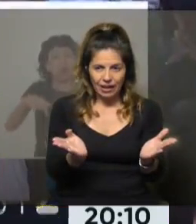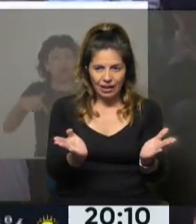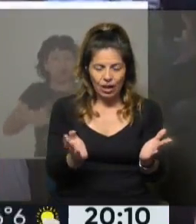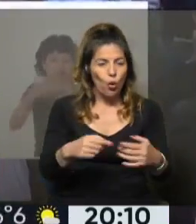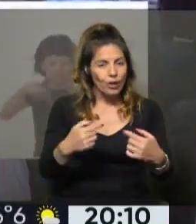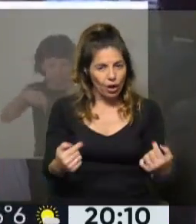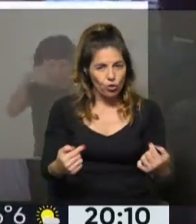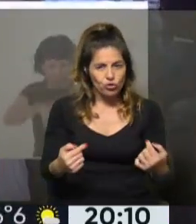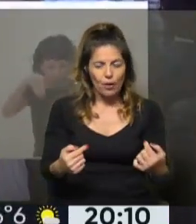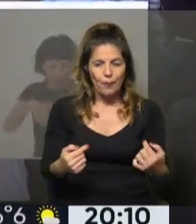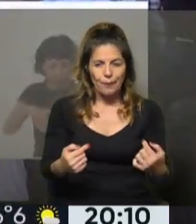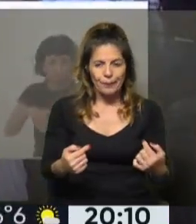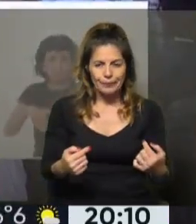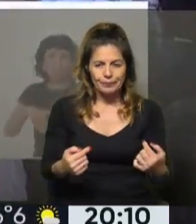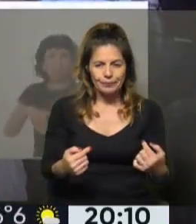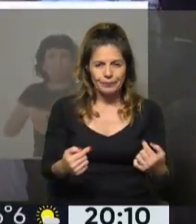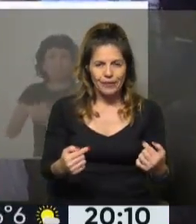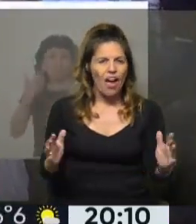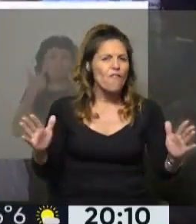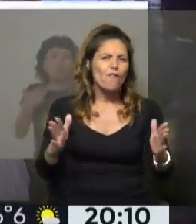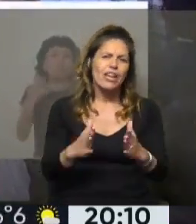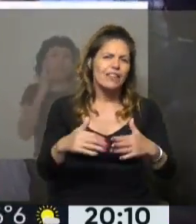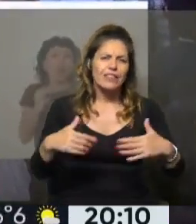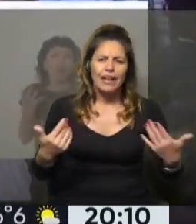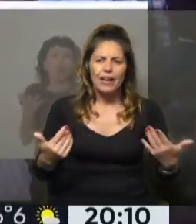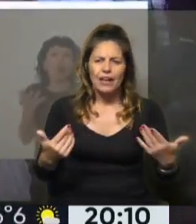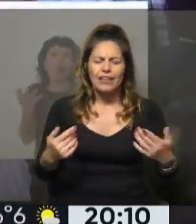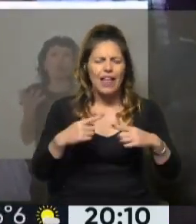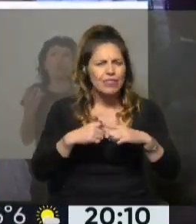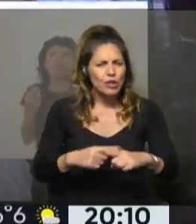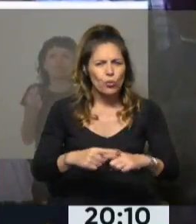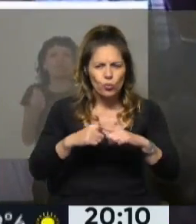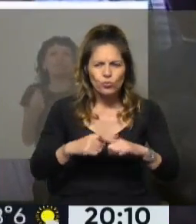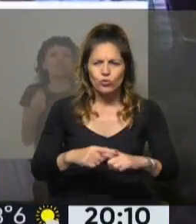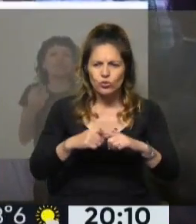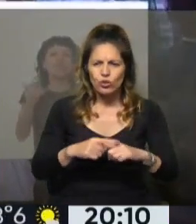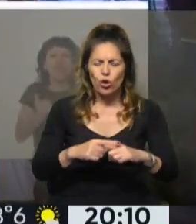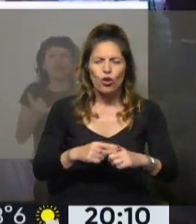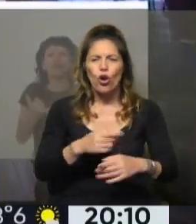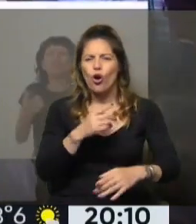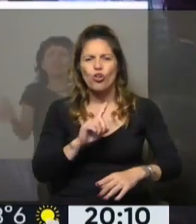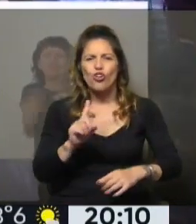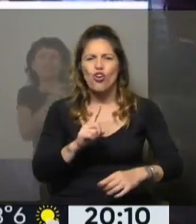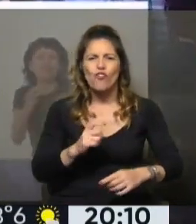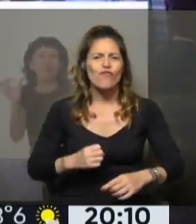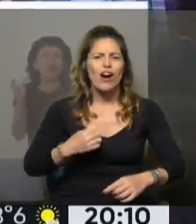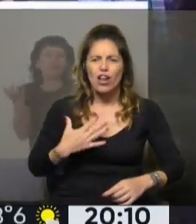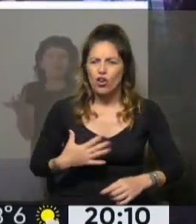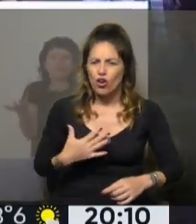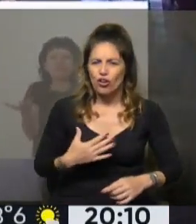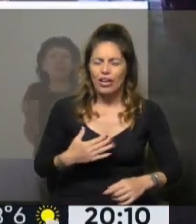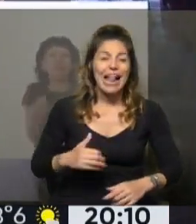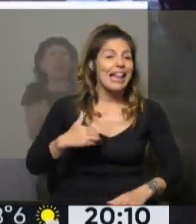una cosa frente a tanta discusión o desvaloración la